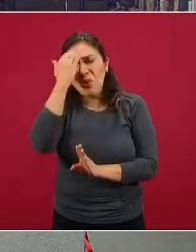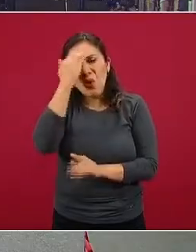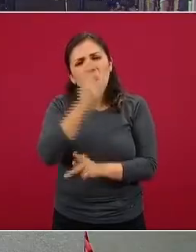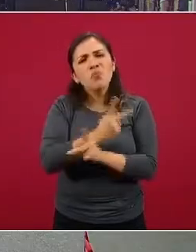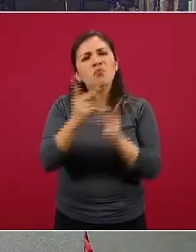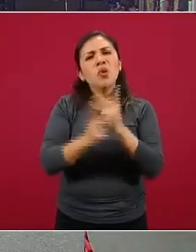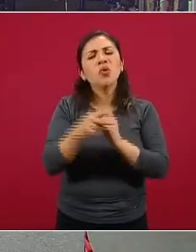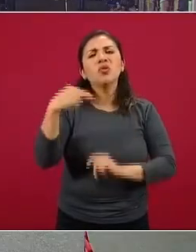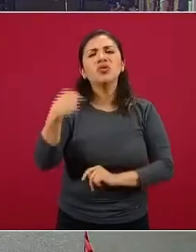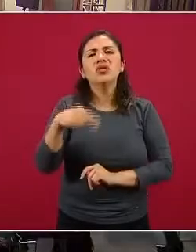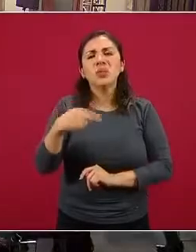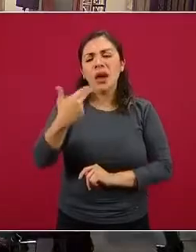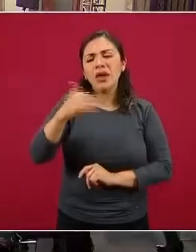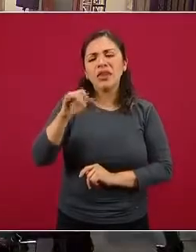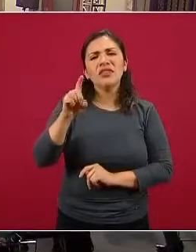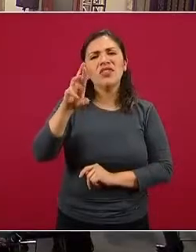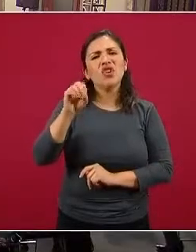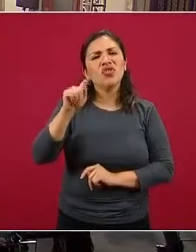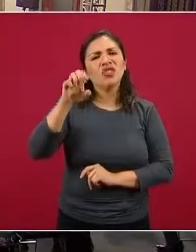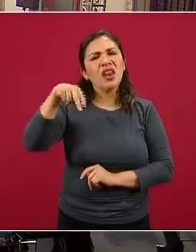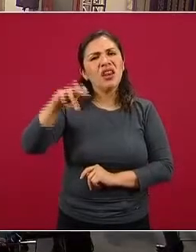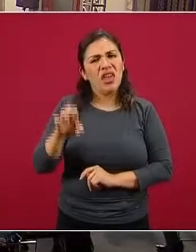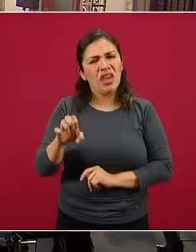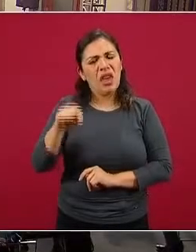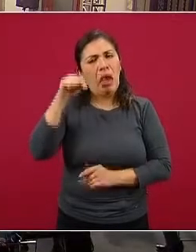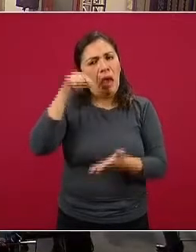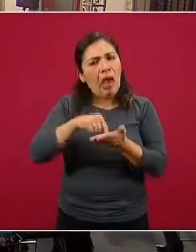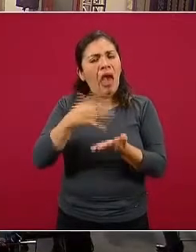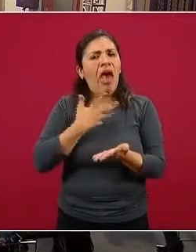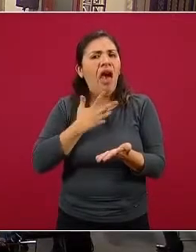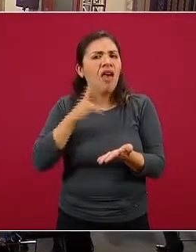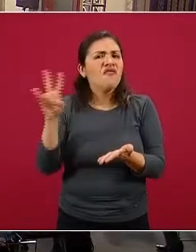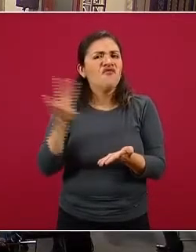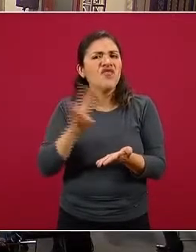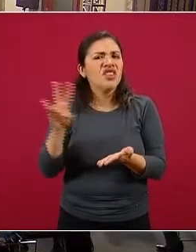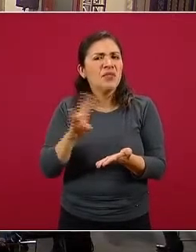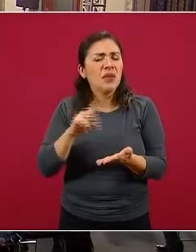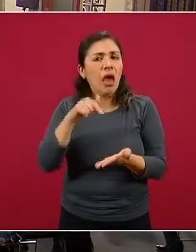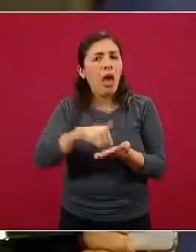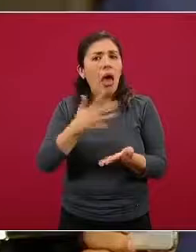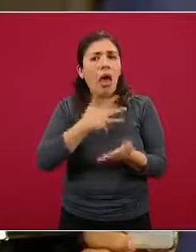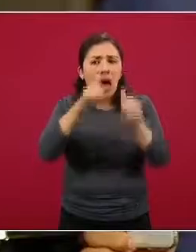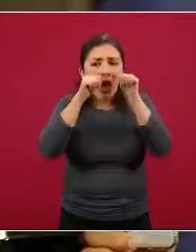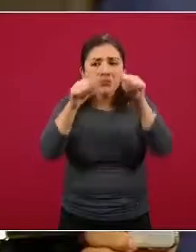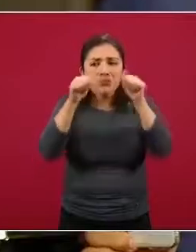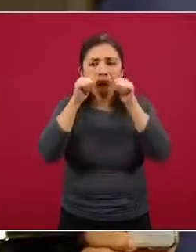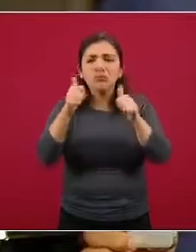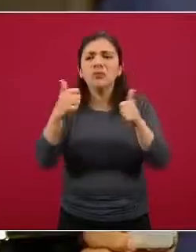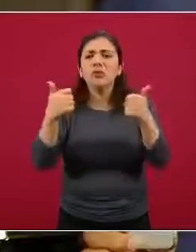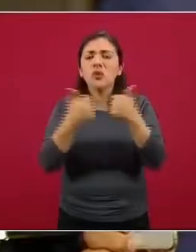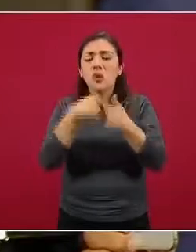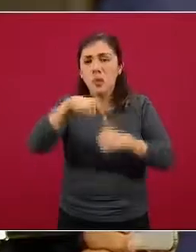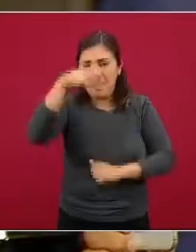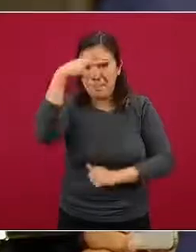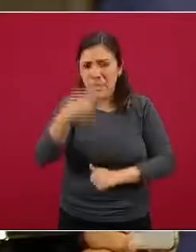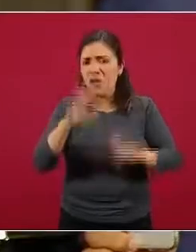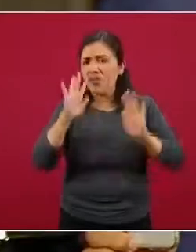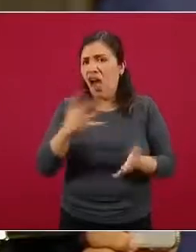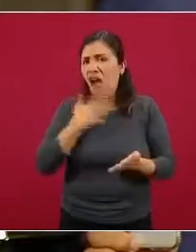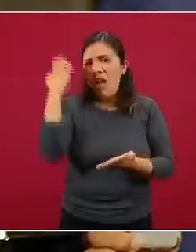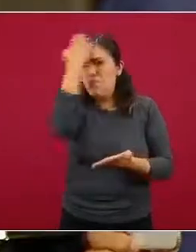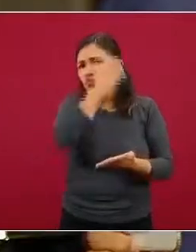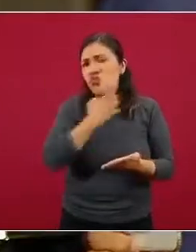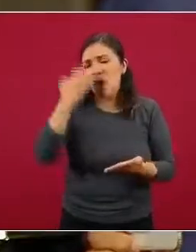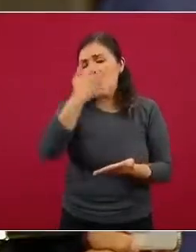se llama hidrotene, el cual es un nutriente que tiene ya cientos y miles de pruebas en México y